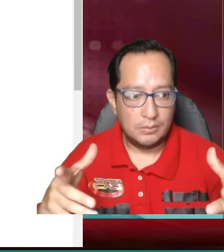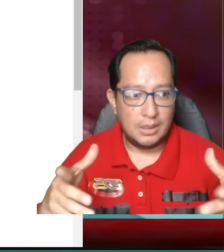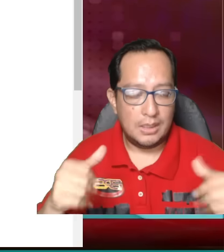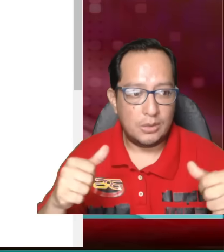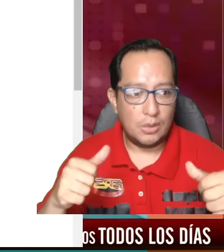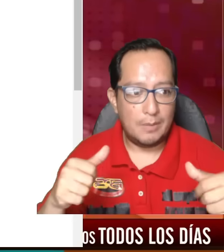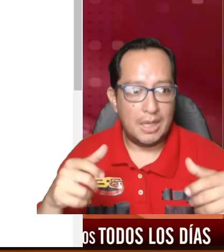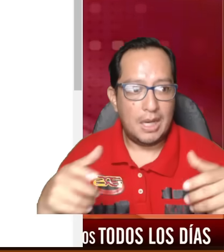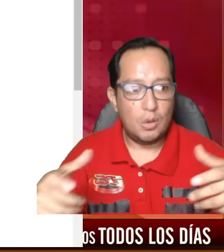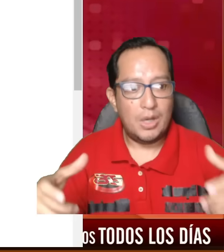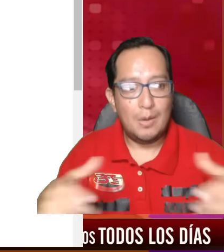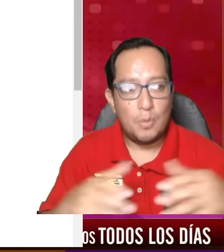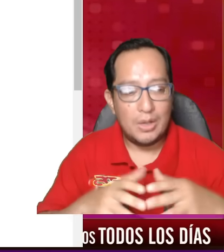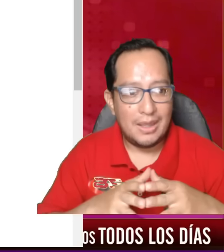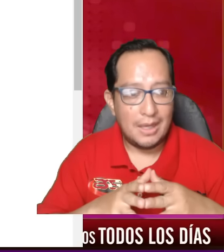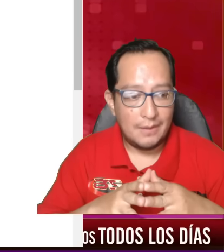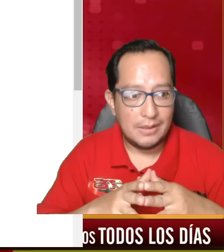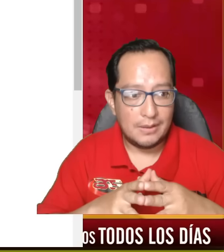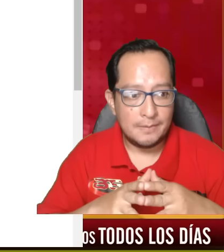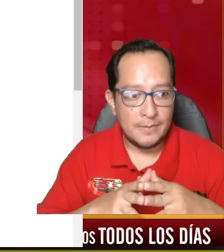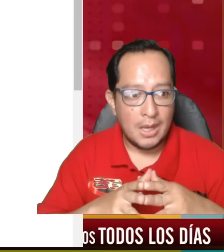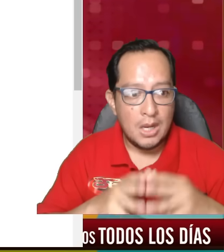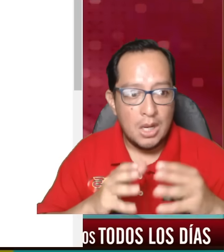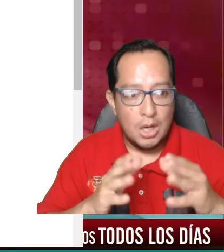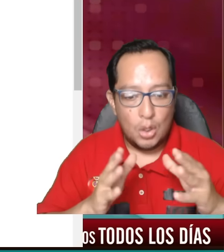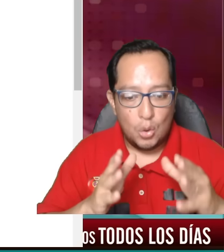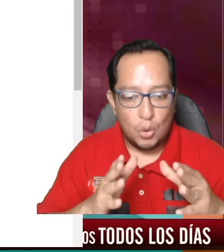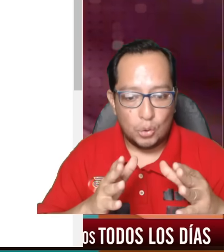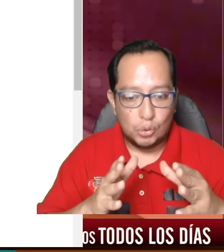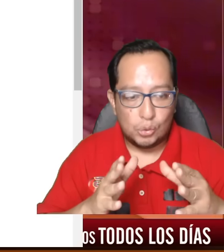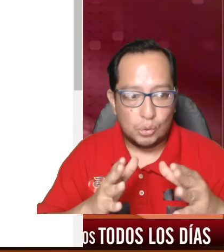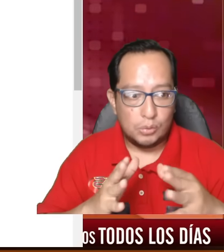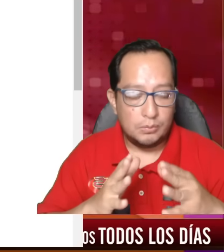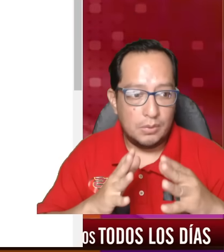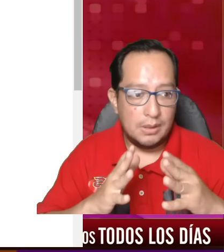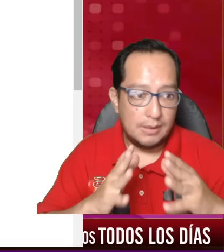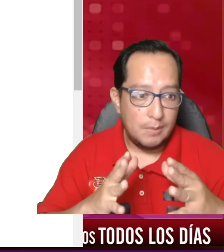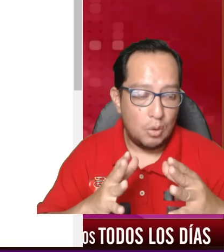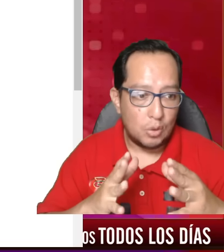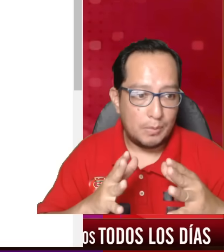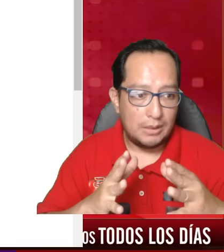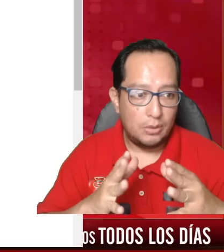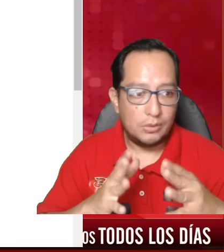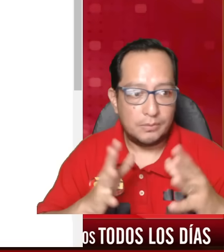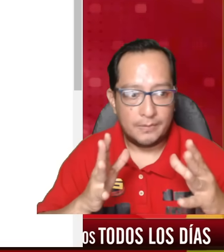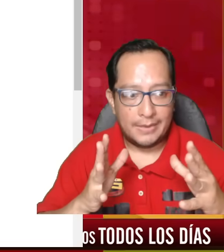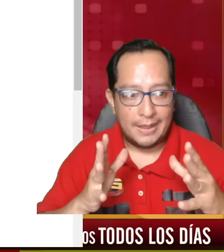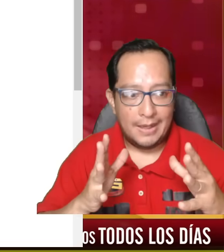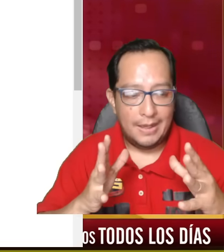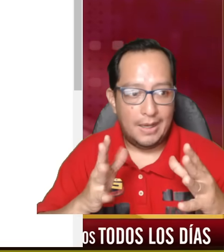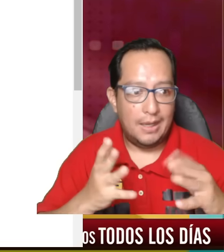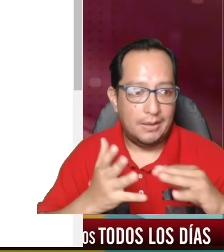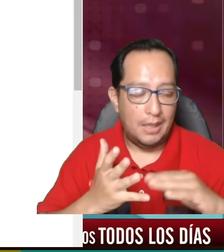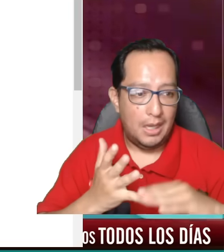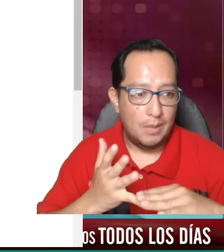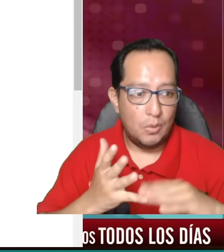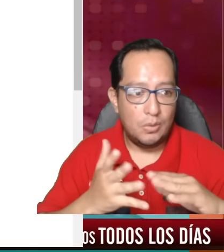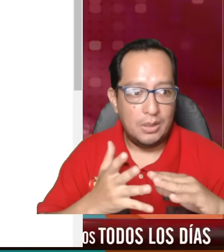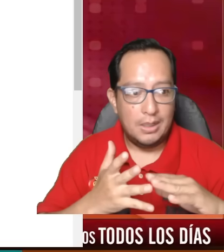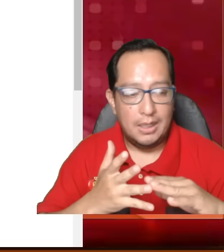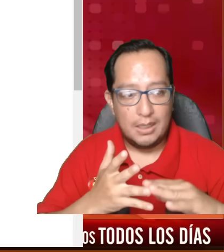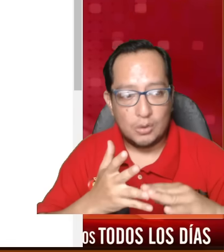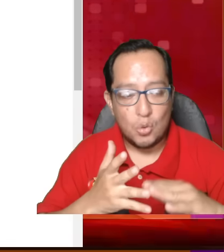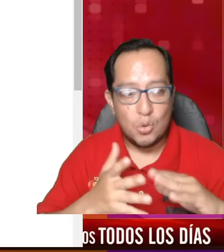el escudo nacional mexicano y lo pone de cabeza. Los símbolos patrios, el